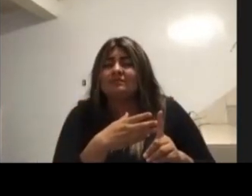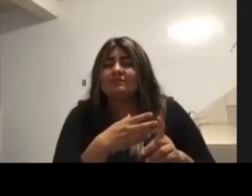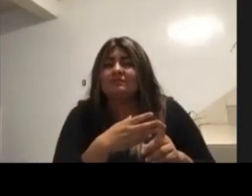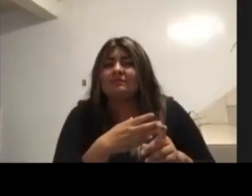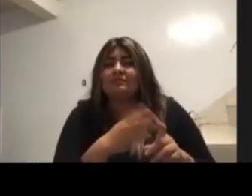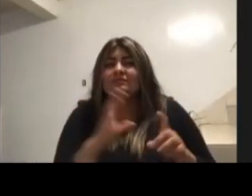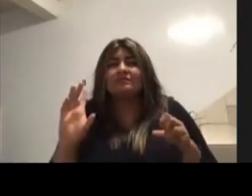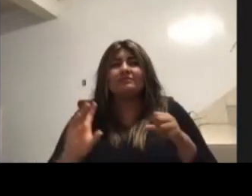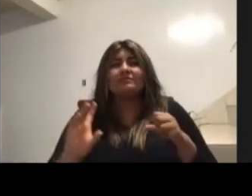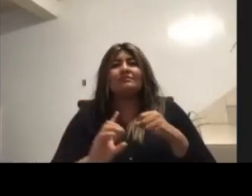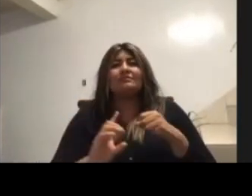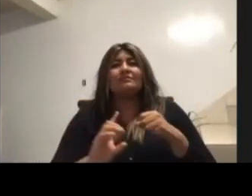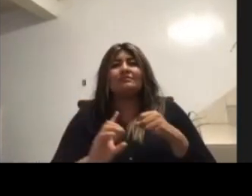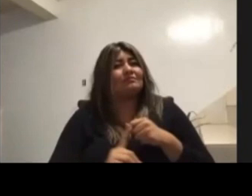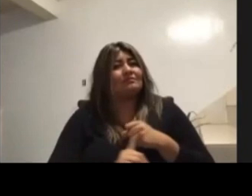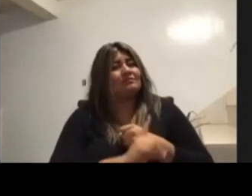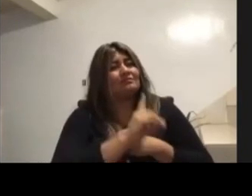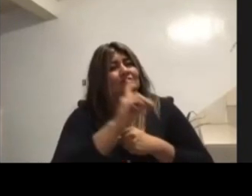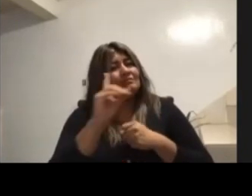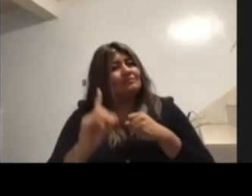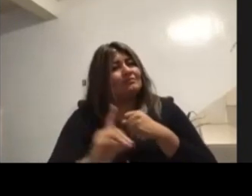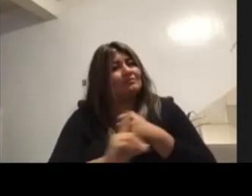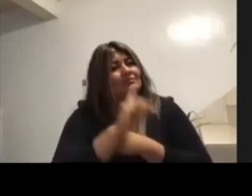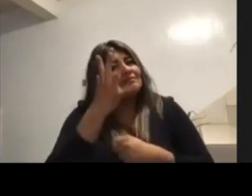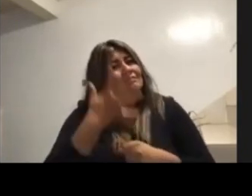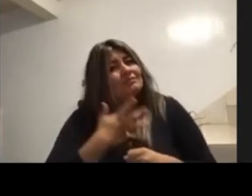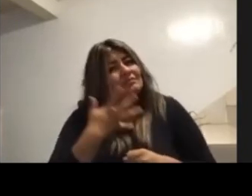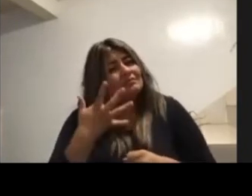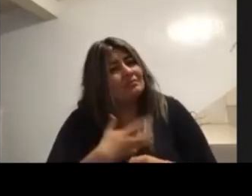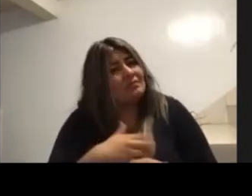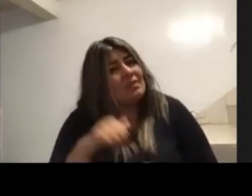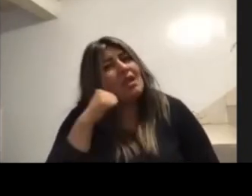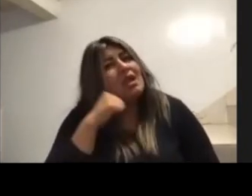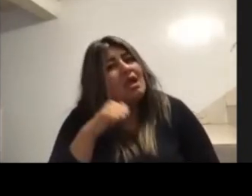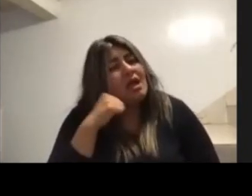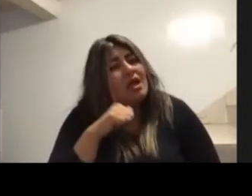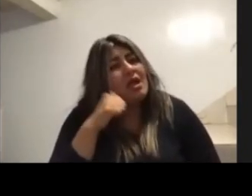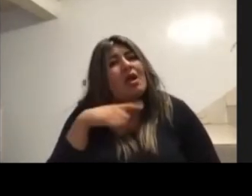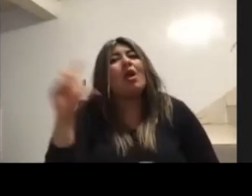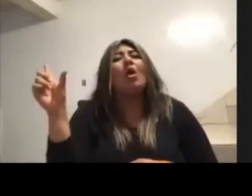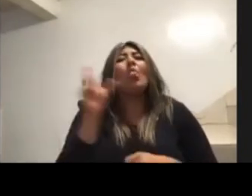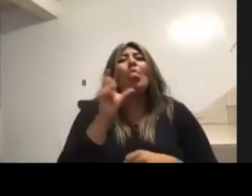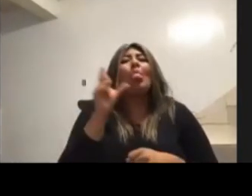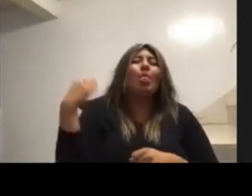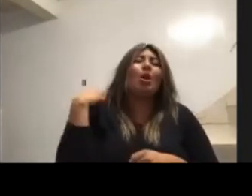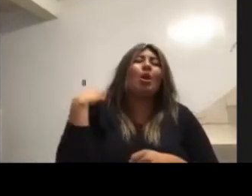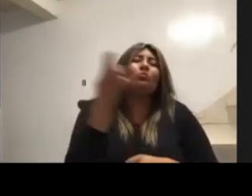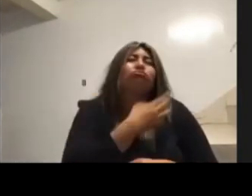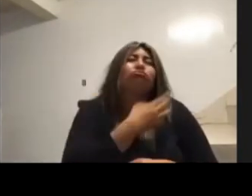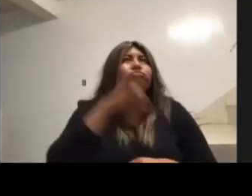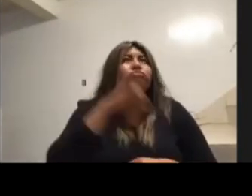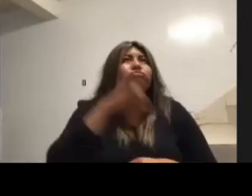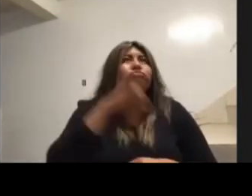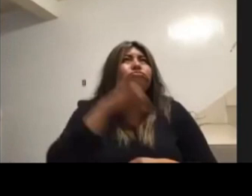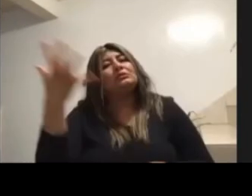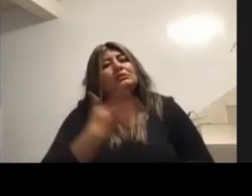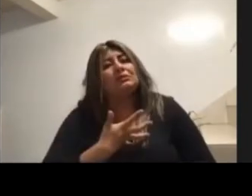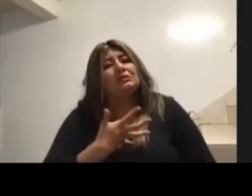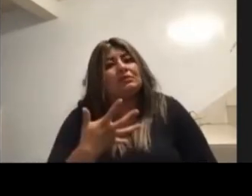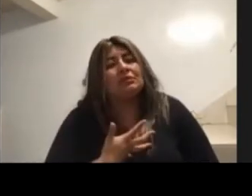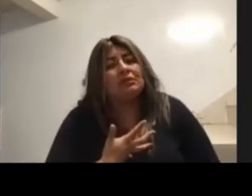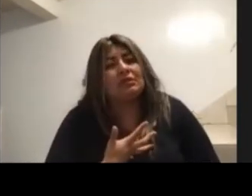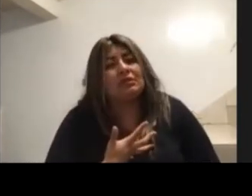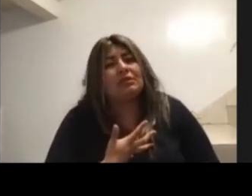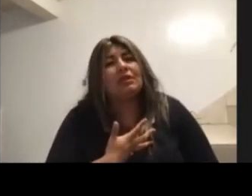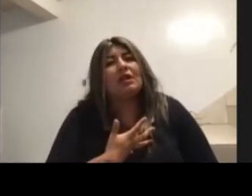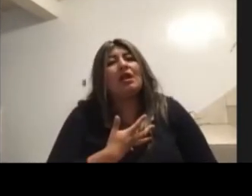que debemos tener siempre presentes. Cuando nosotros tenemos la idea de que tenemos sistemas que son iguales,